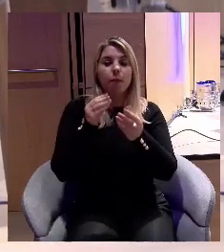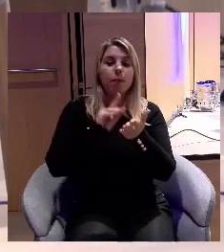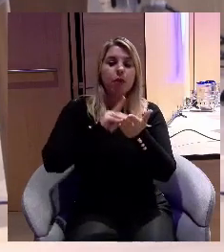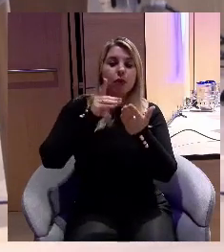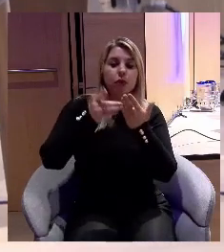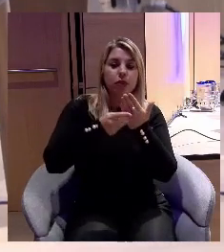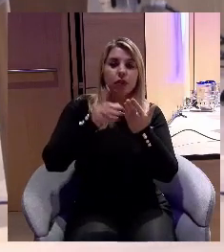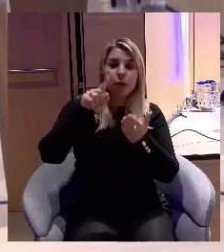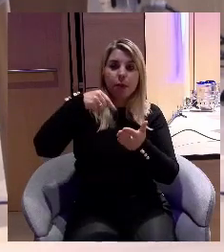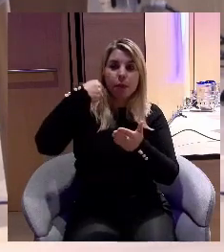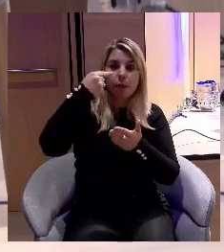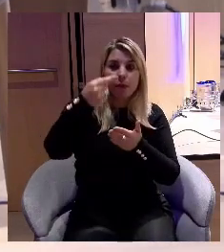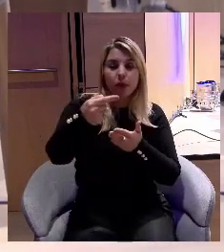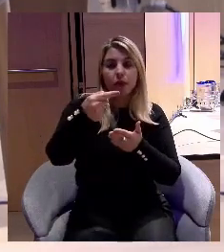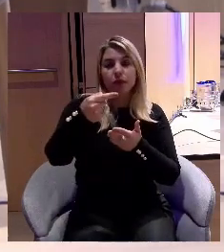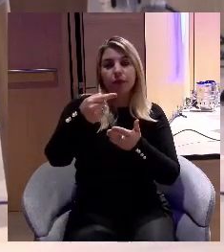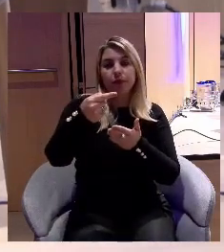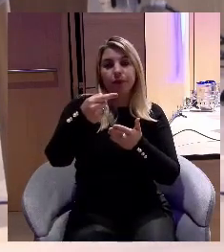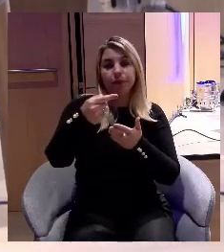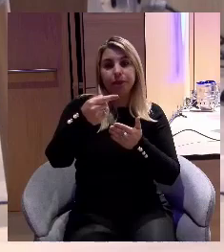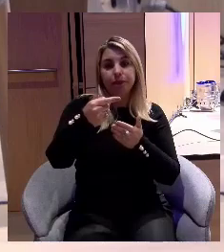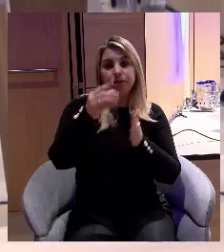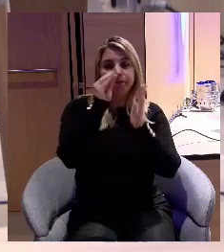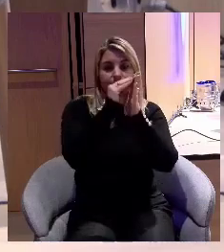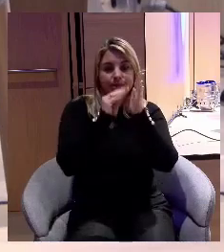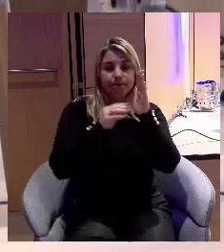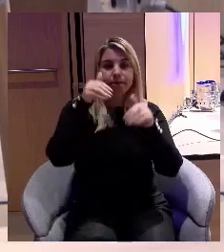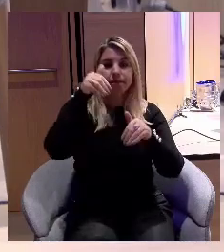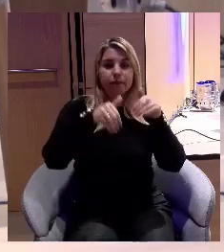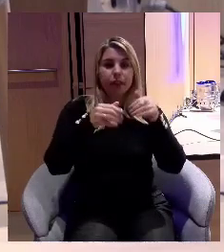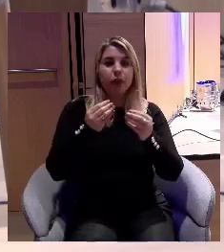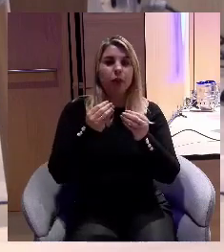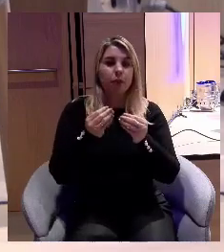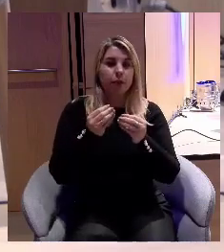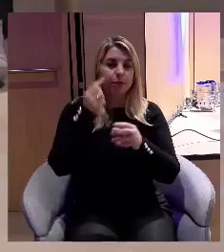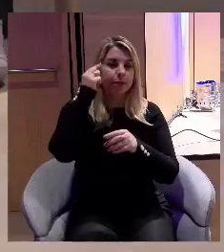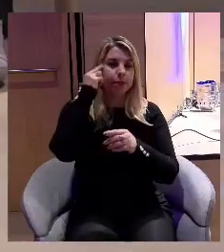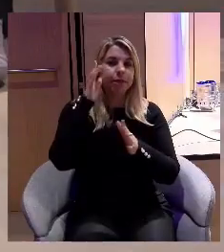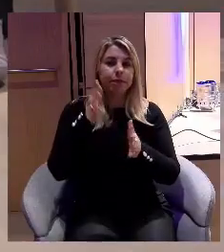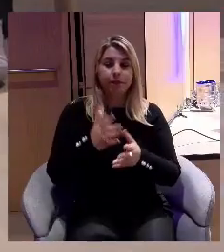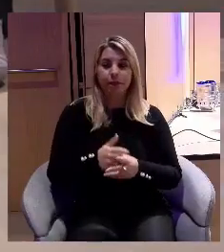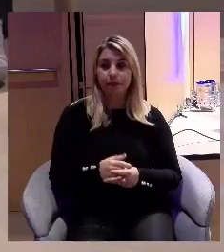proyecto de datos electorales. Russo, primero.